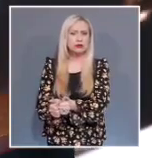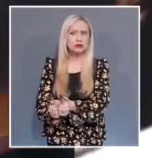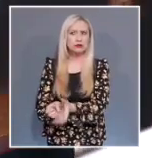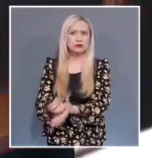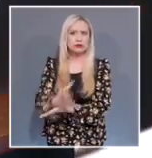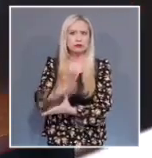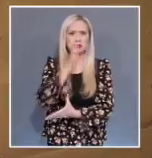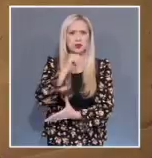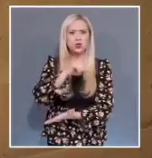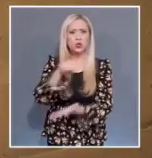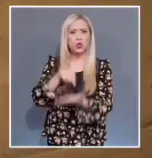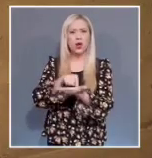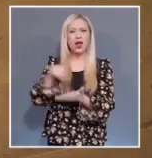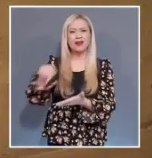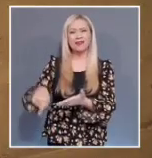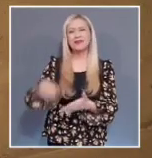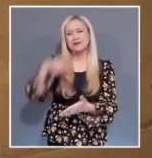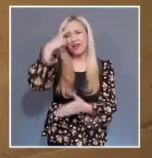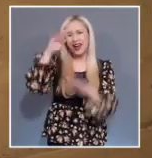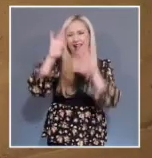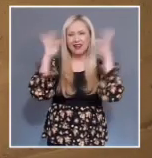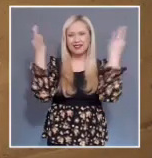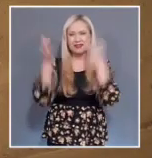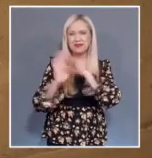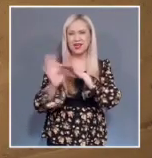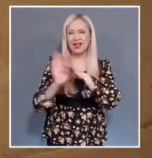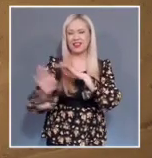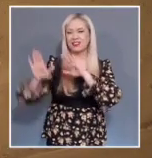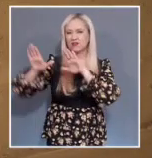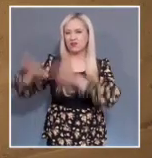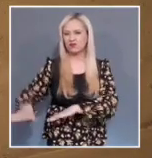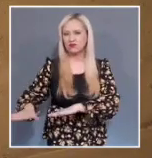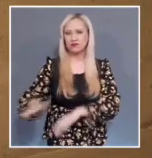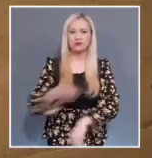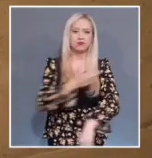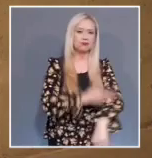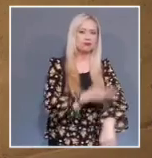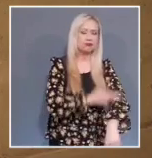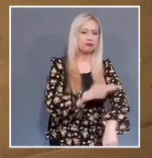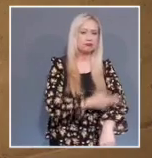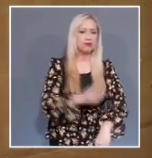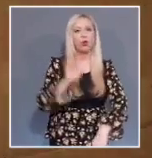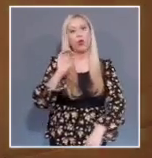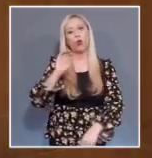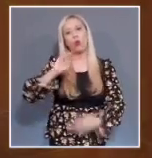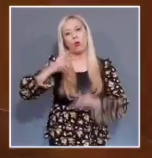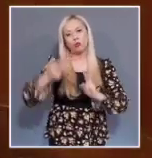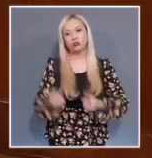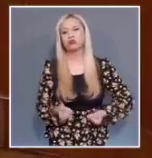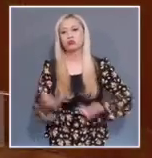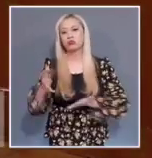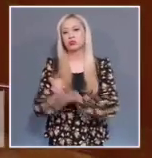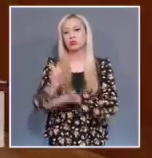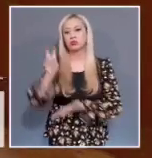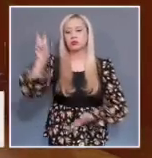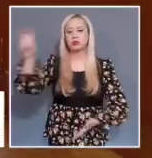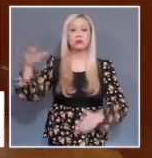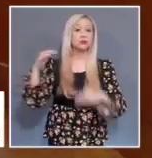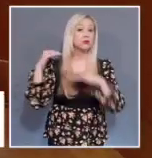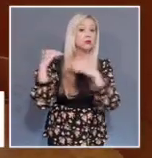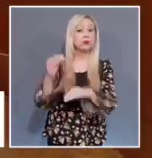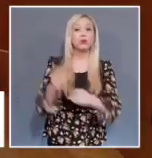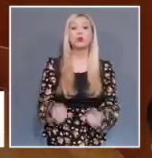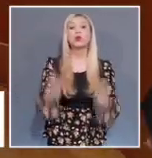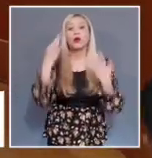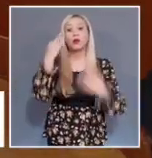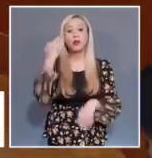migratorias. El mes pasado, la primera sala de la Suprema Corte determinó que el plazo máximo de detención y alojamiento